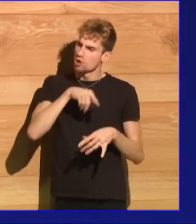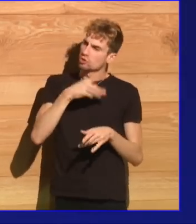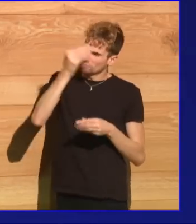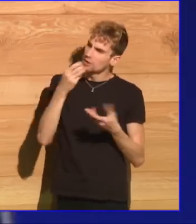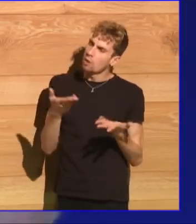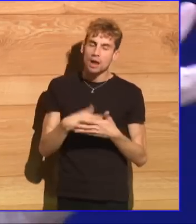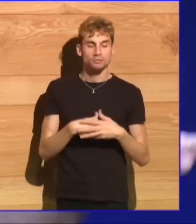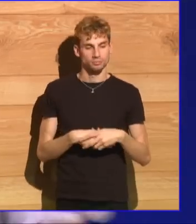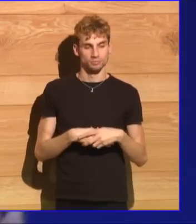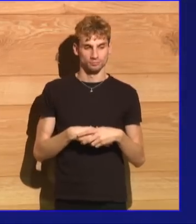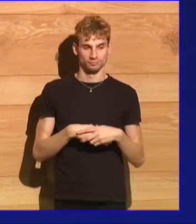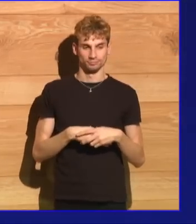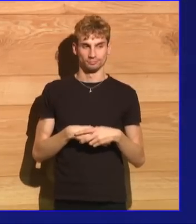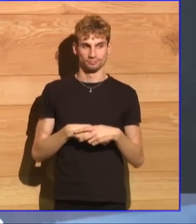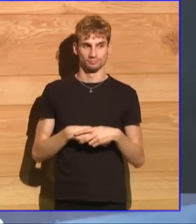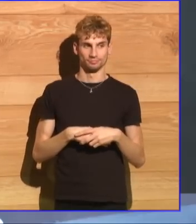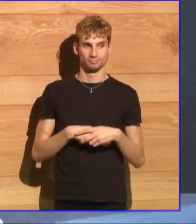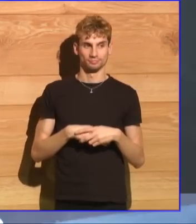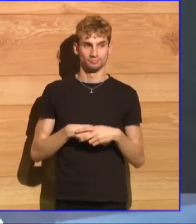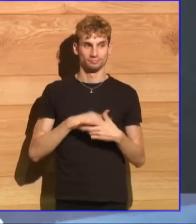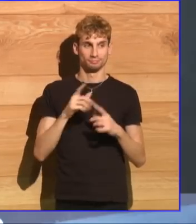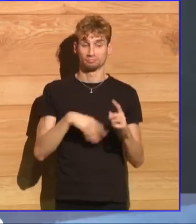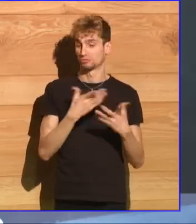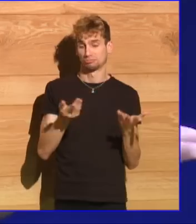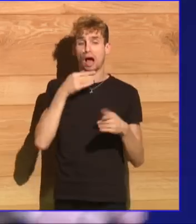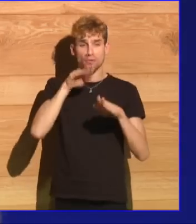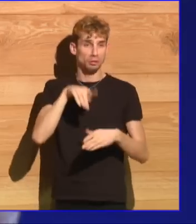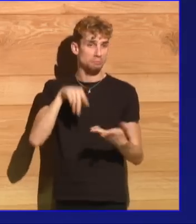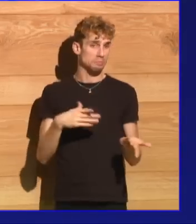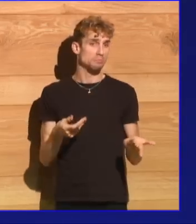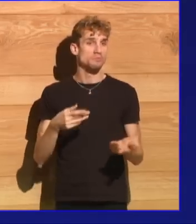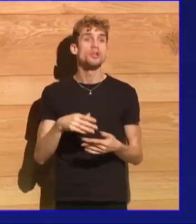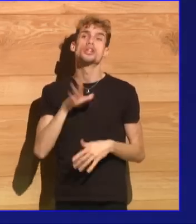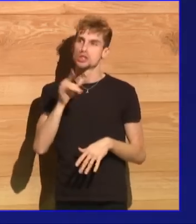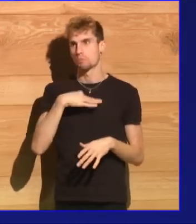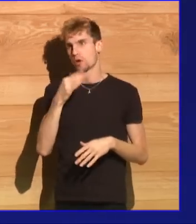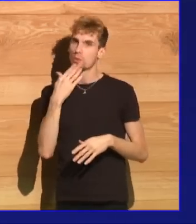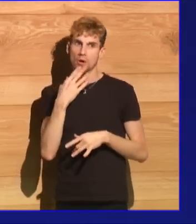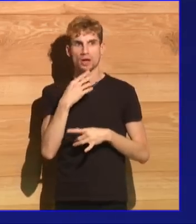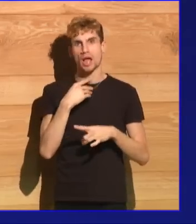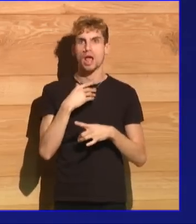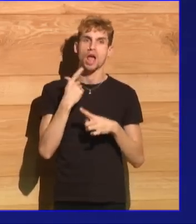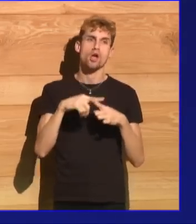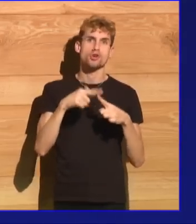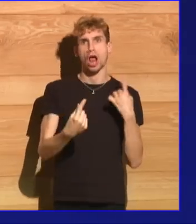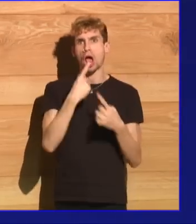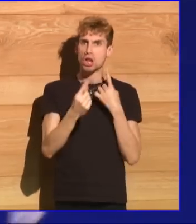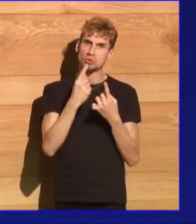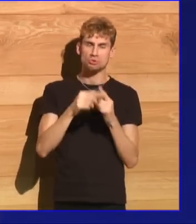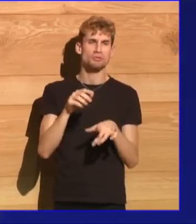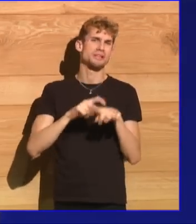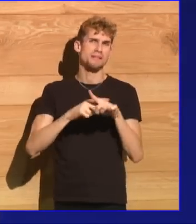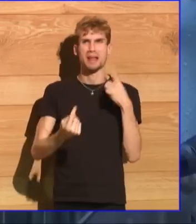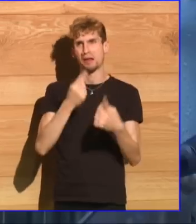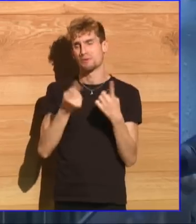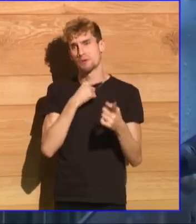los dinosaurios? Le dijo Michael Crichton. El Básicamente a misionero. favor. Básicamente a favor, la verdad. Hombre, sí podría ponerle algunos peros a algunas especies. Hombre, el de